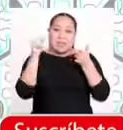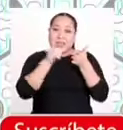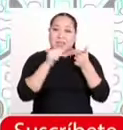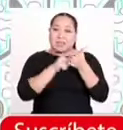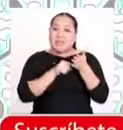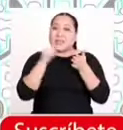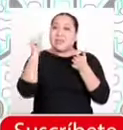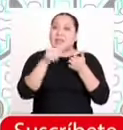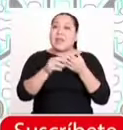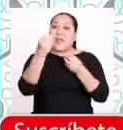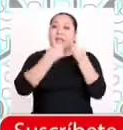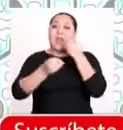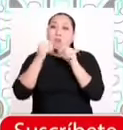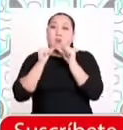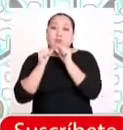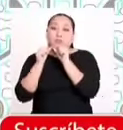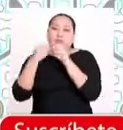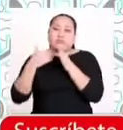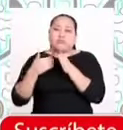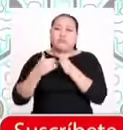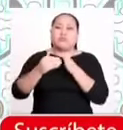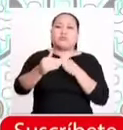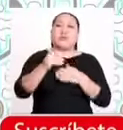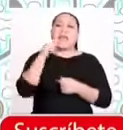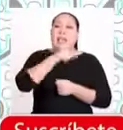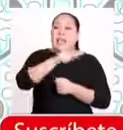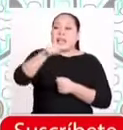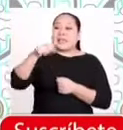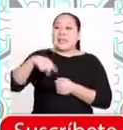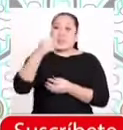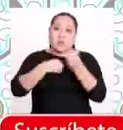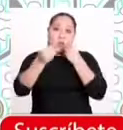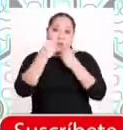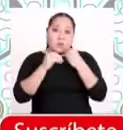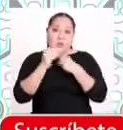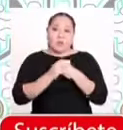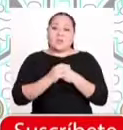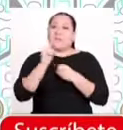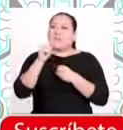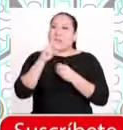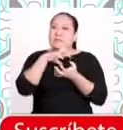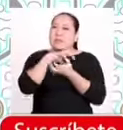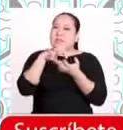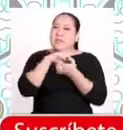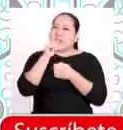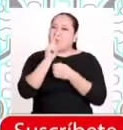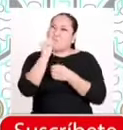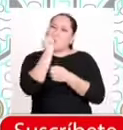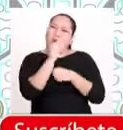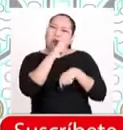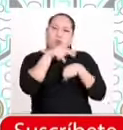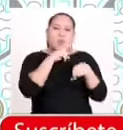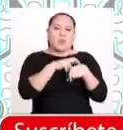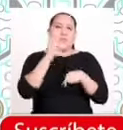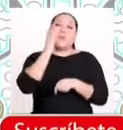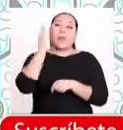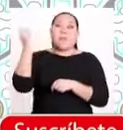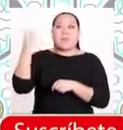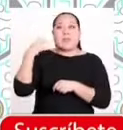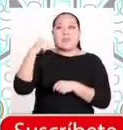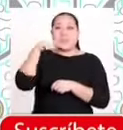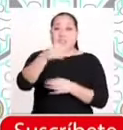para que el alimento dure más. Todos estos alimentos son más artificiales que naturales. Mi mamá me